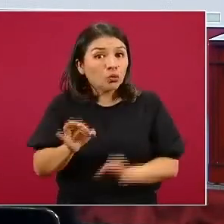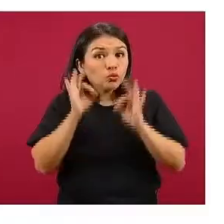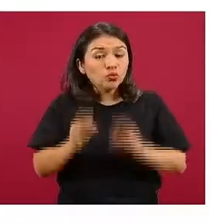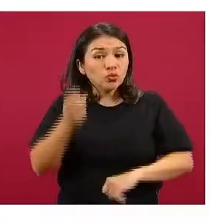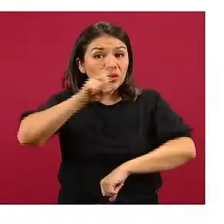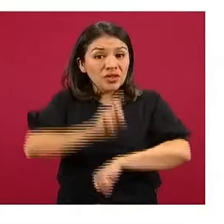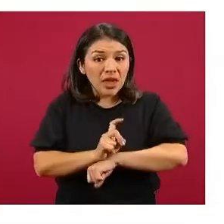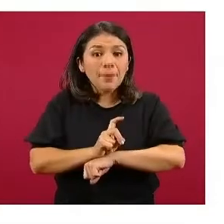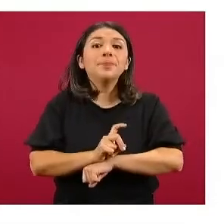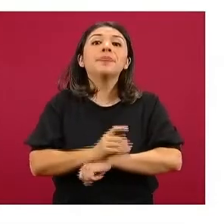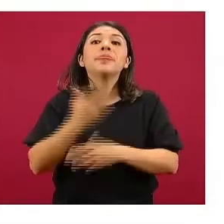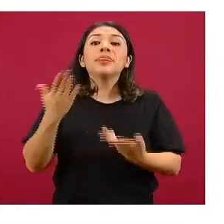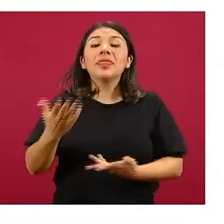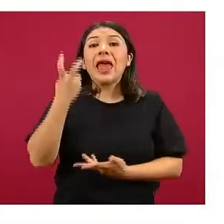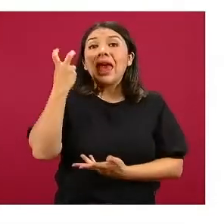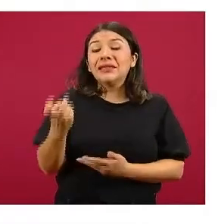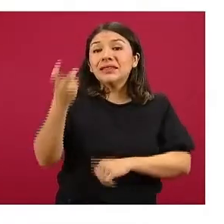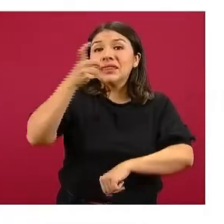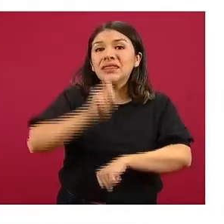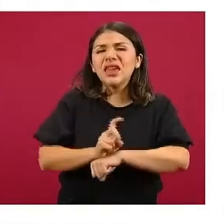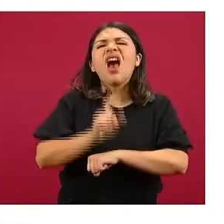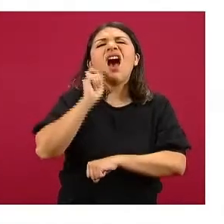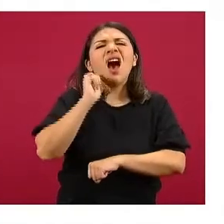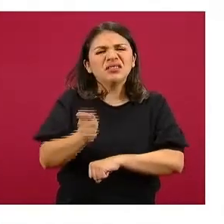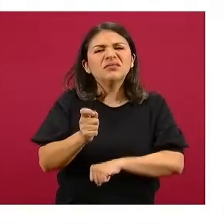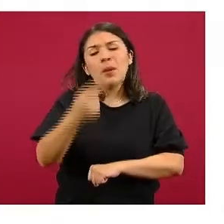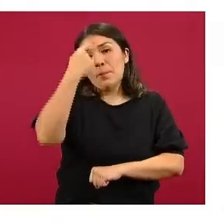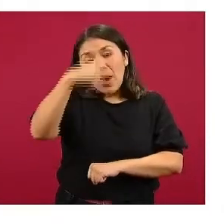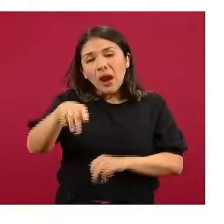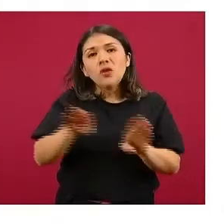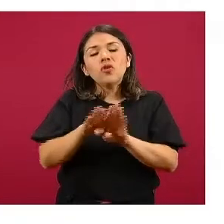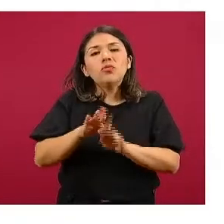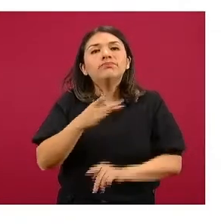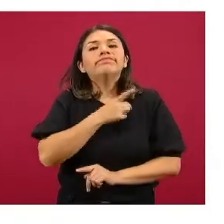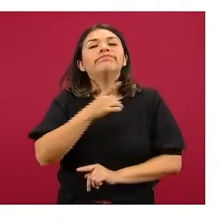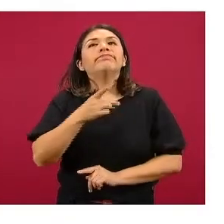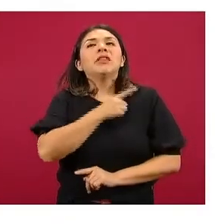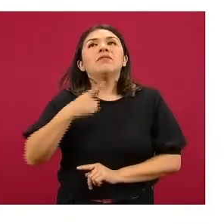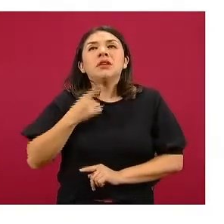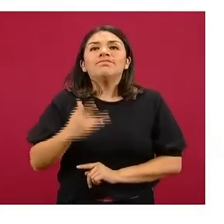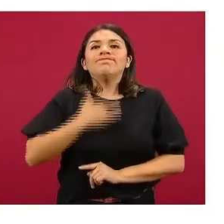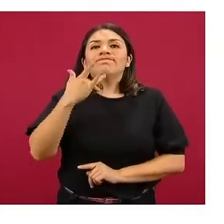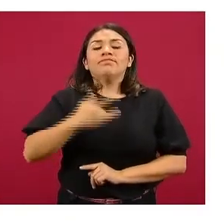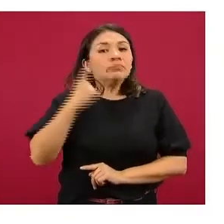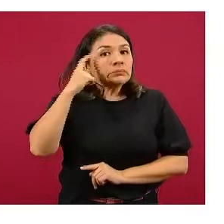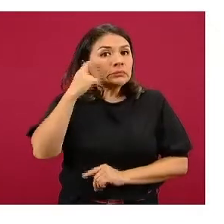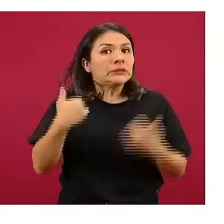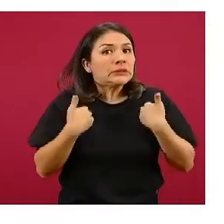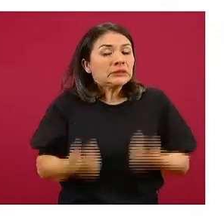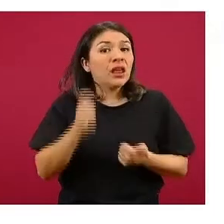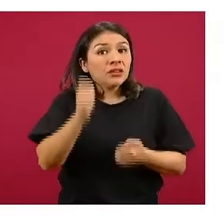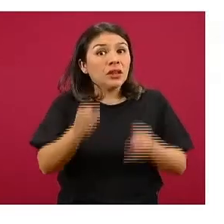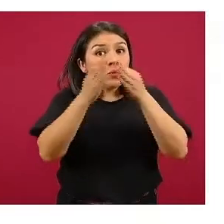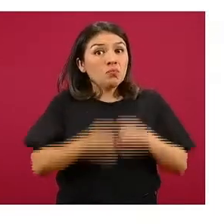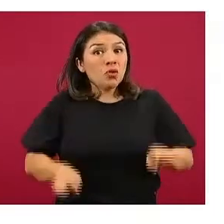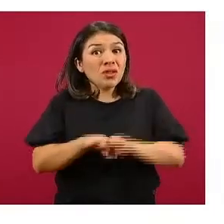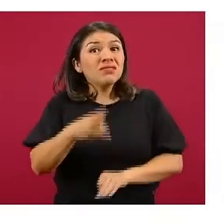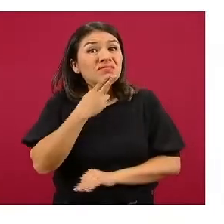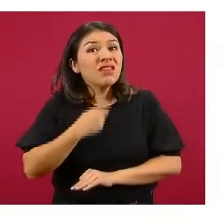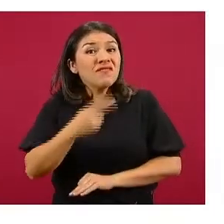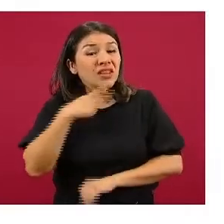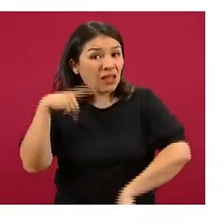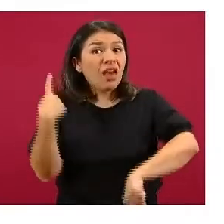ayer, y este día se celebra para tomar conciencia sobre la importancia, por un lado, de la diabetes como una